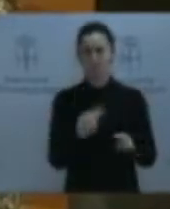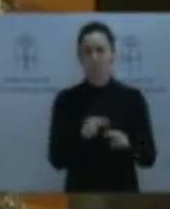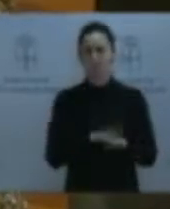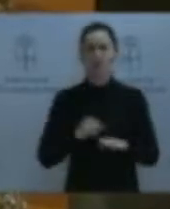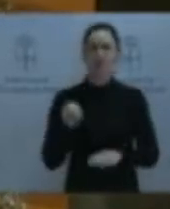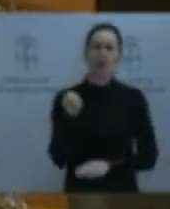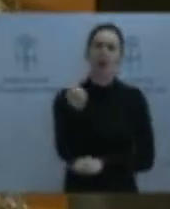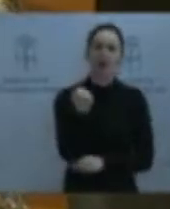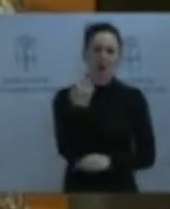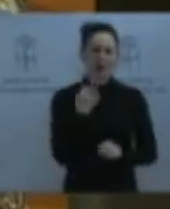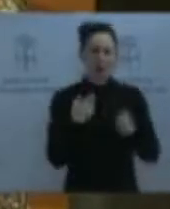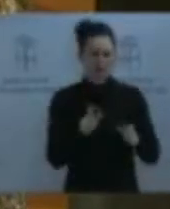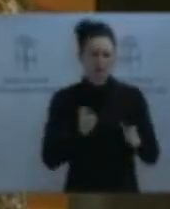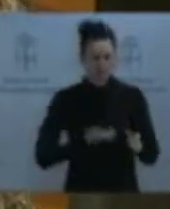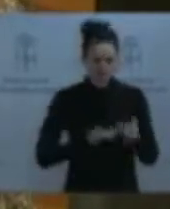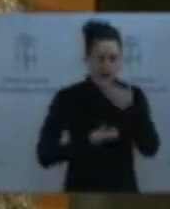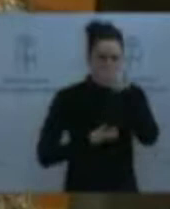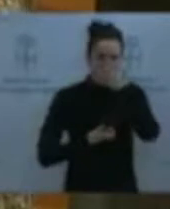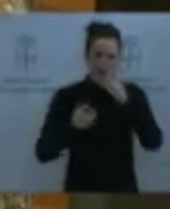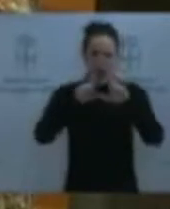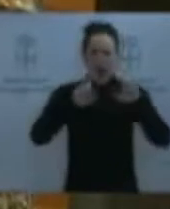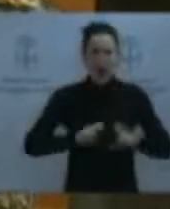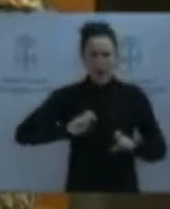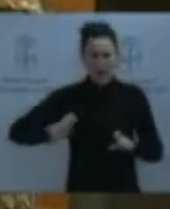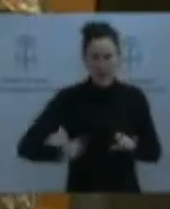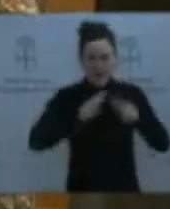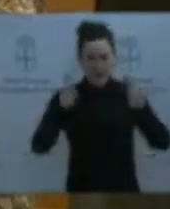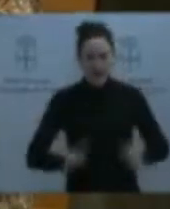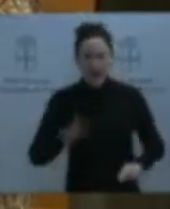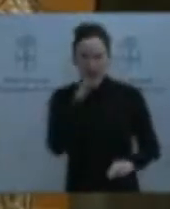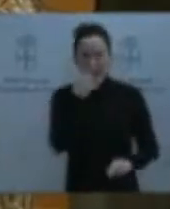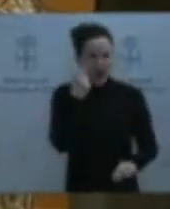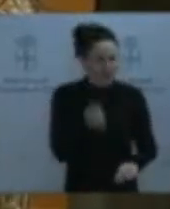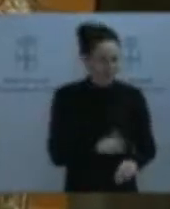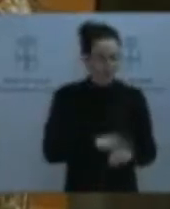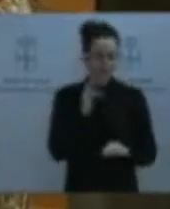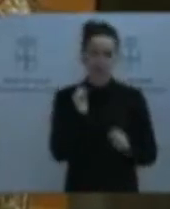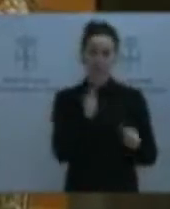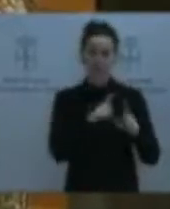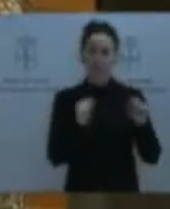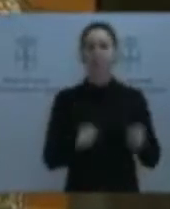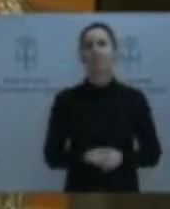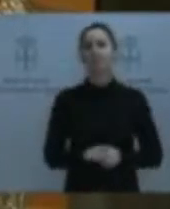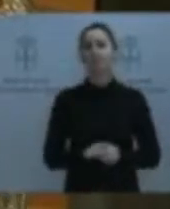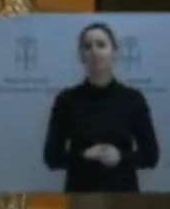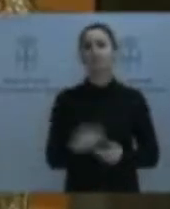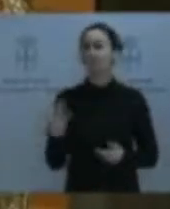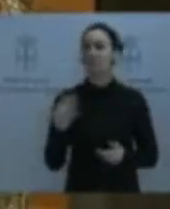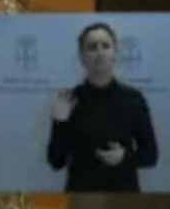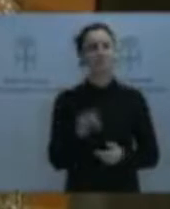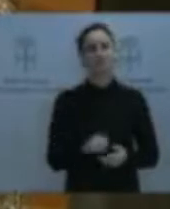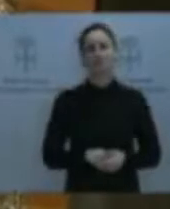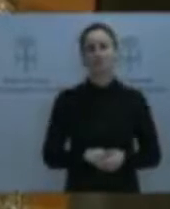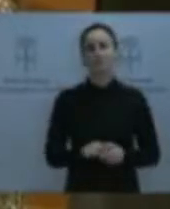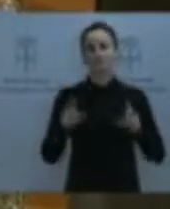multinacionales con pocos intereses por favorecer a nuestra comunidad autónoma. Por tanto, hay que favorecer que empresas con verdadero interés en los